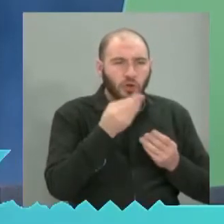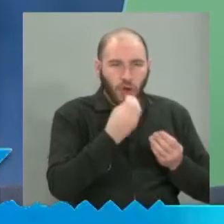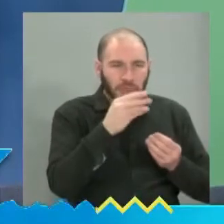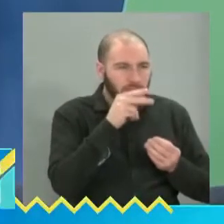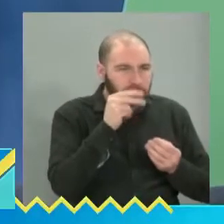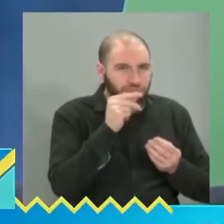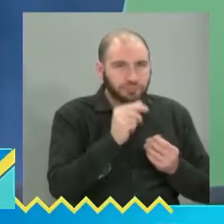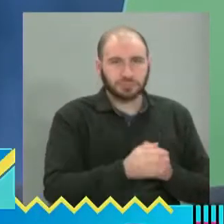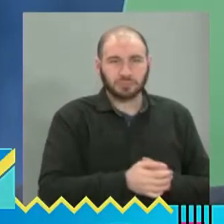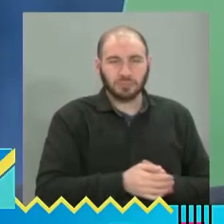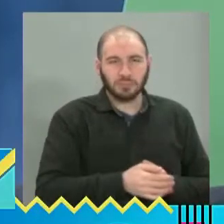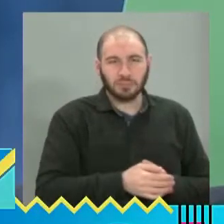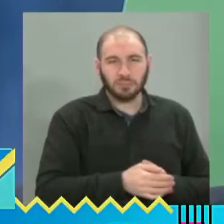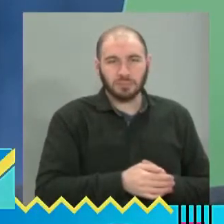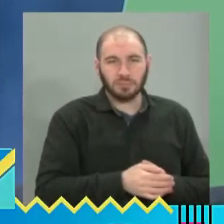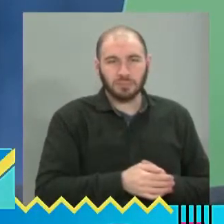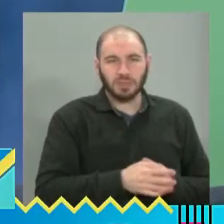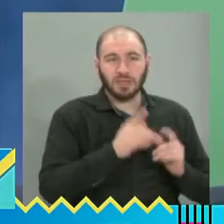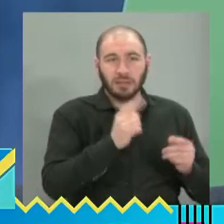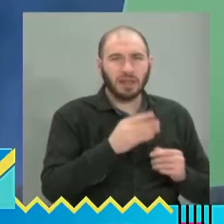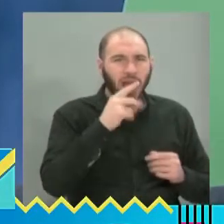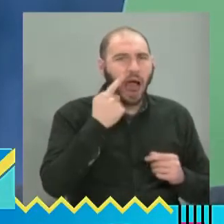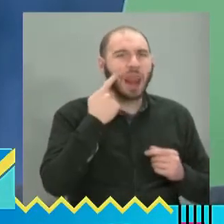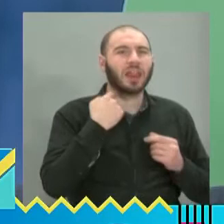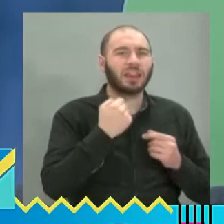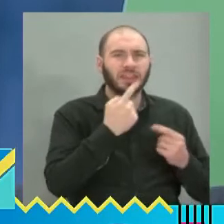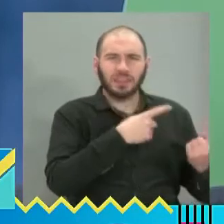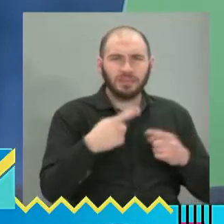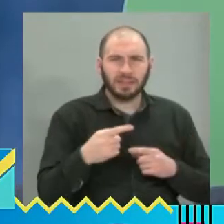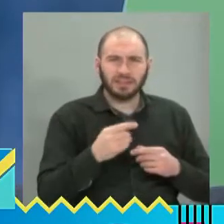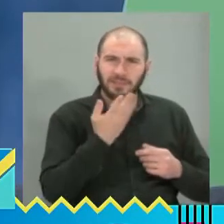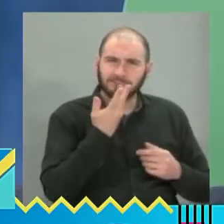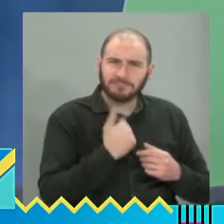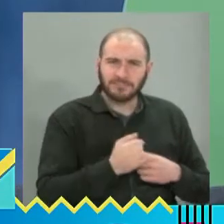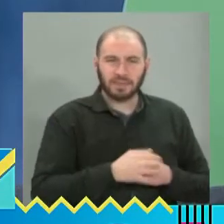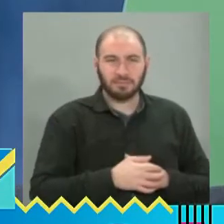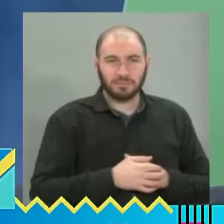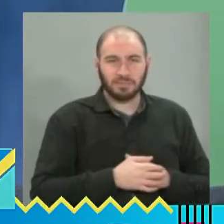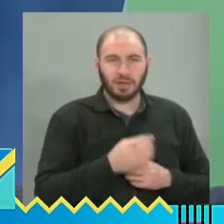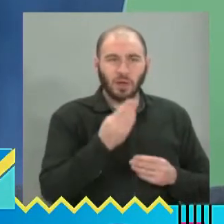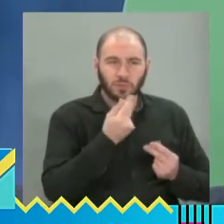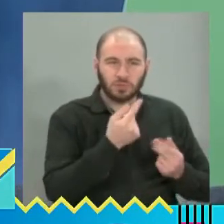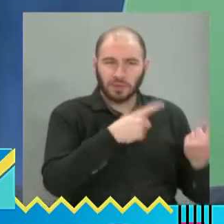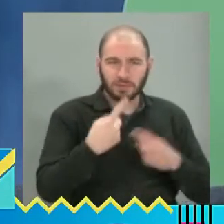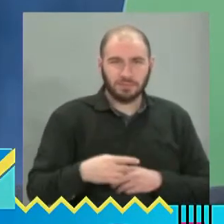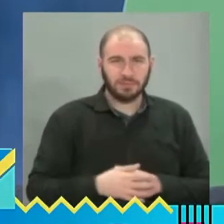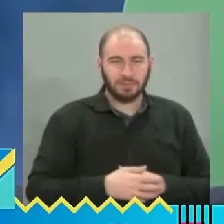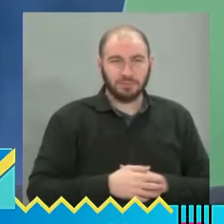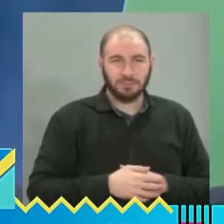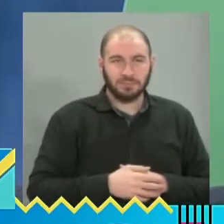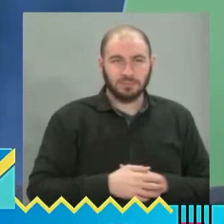comida, empezar a sentir en el paladar las diferentes y agradables gustos que tienen.